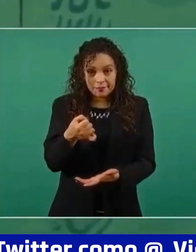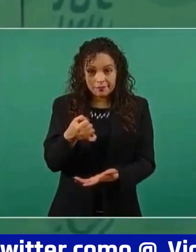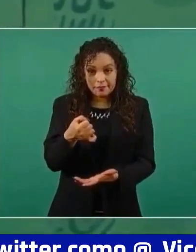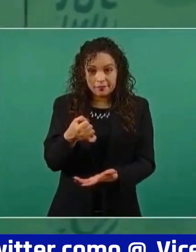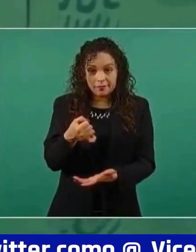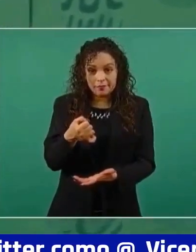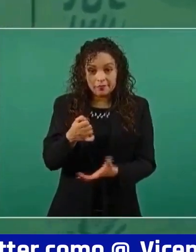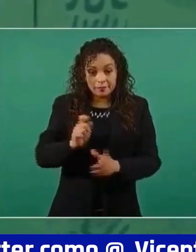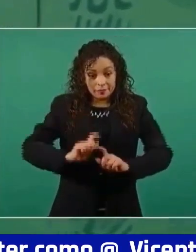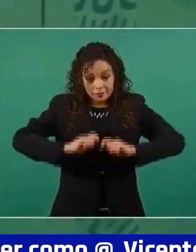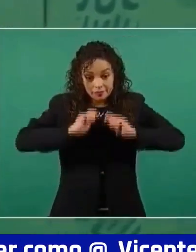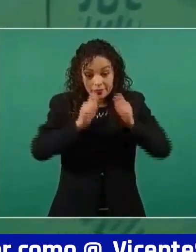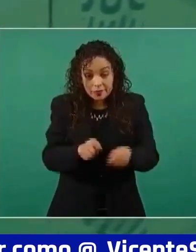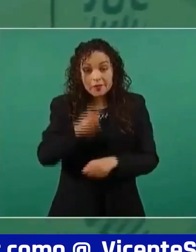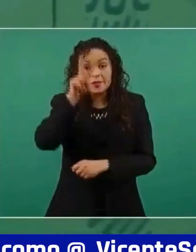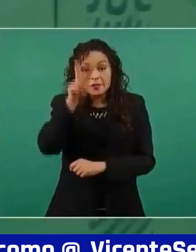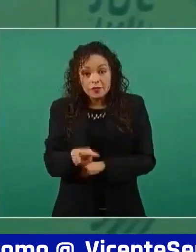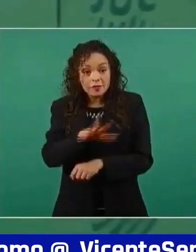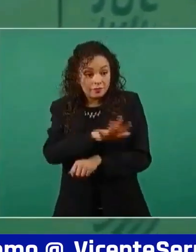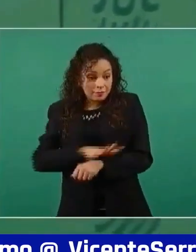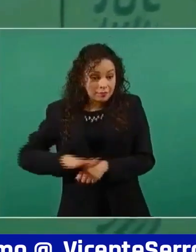se destinaba al pueblo,